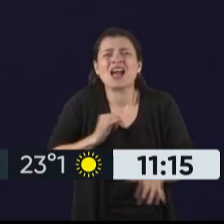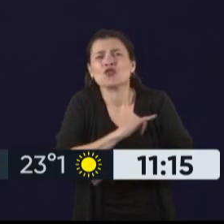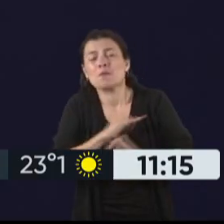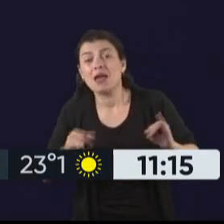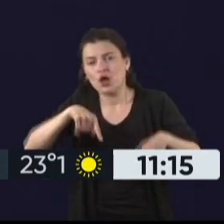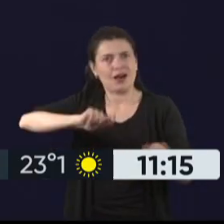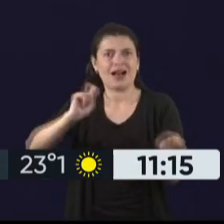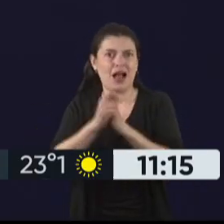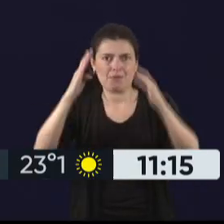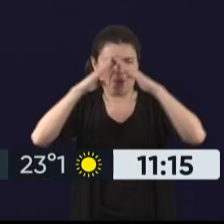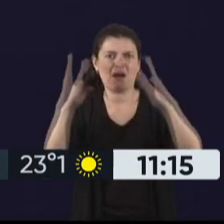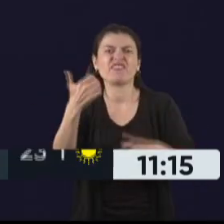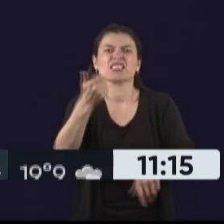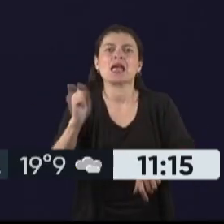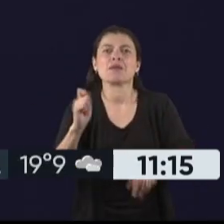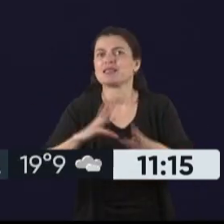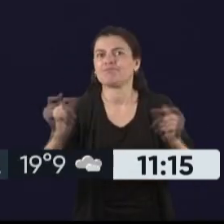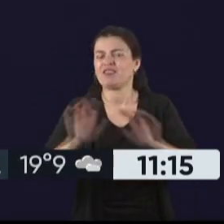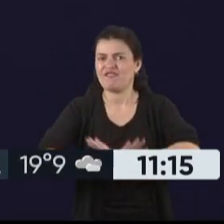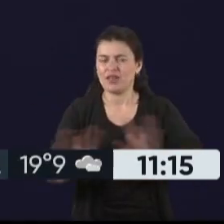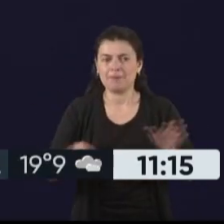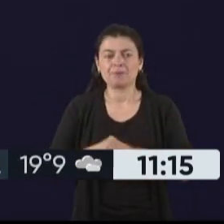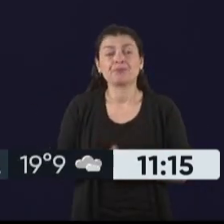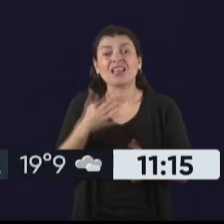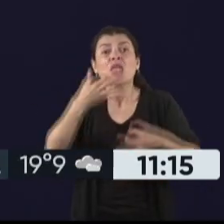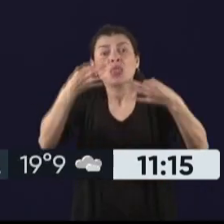Se pondrá en marcha un nuevo instrumento de estímulo real para